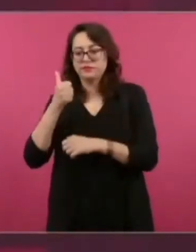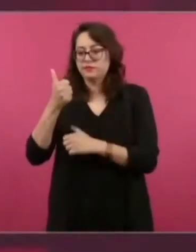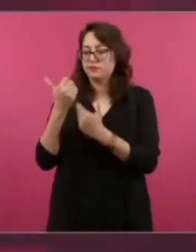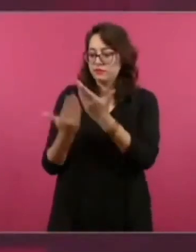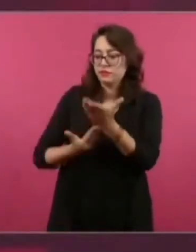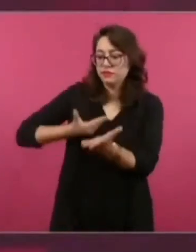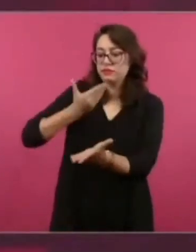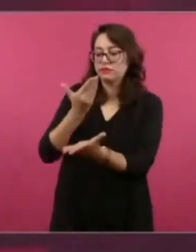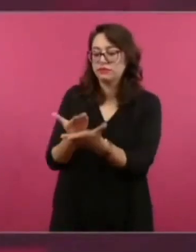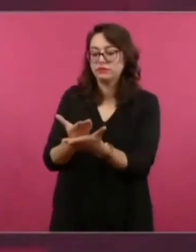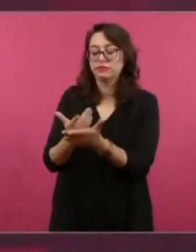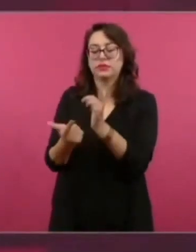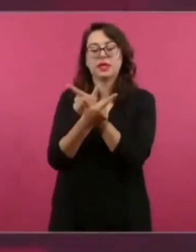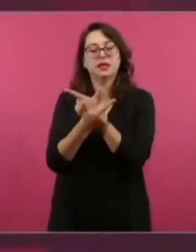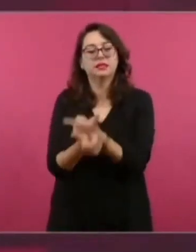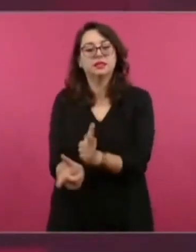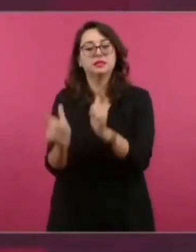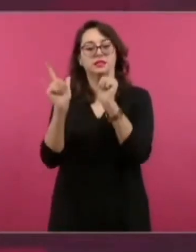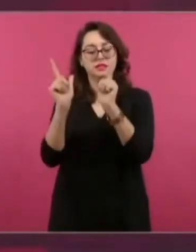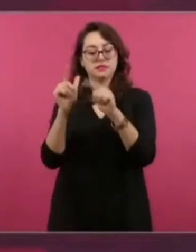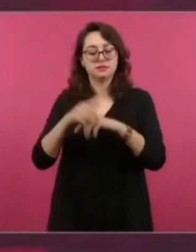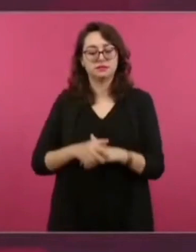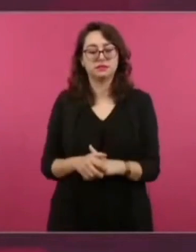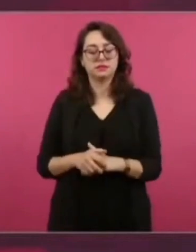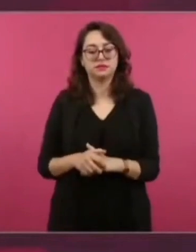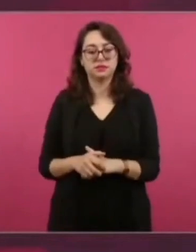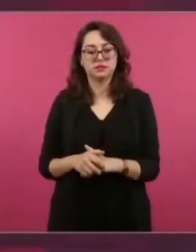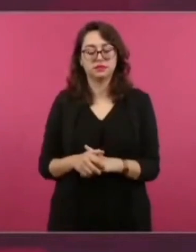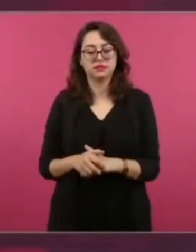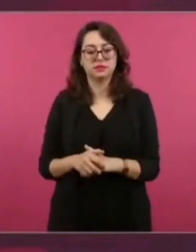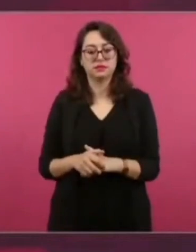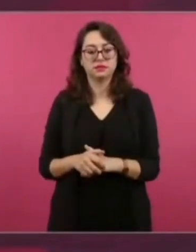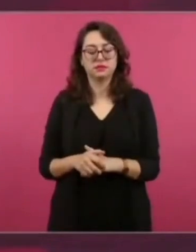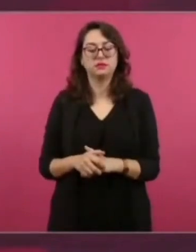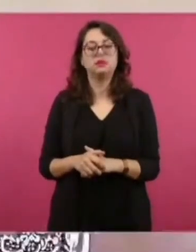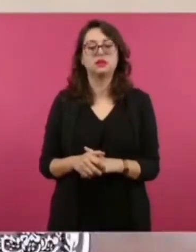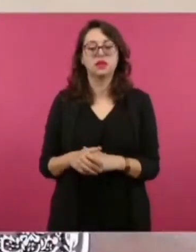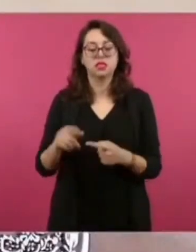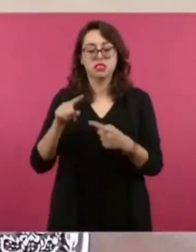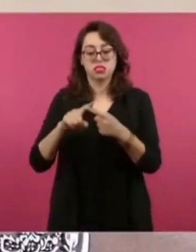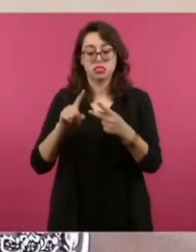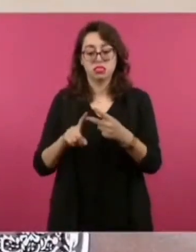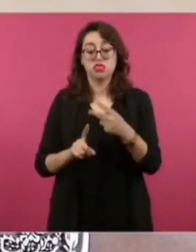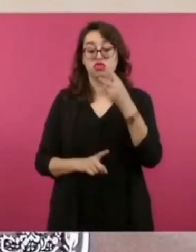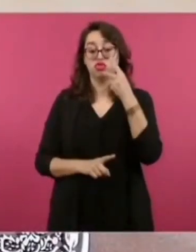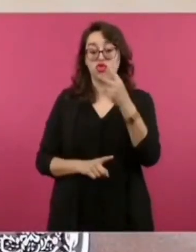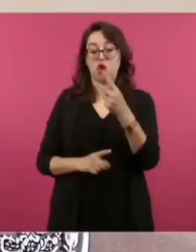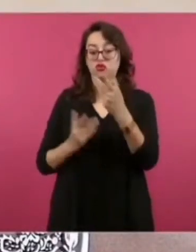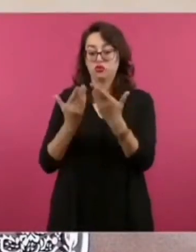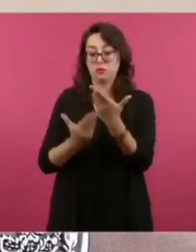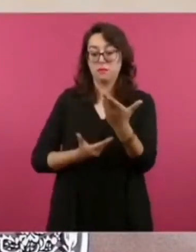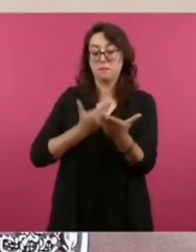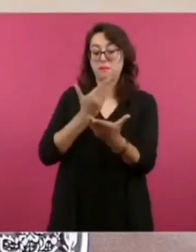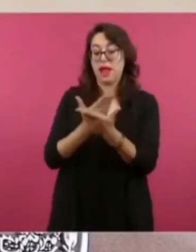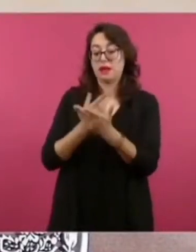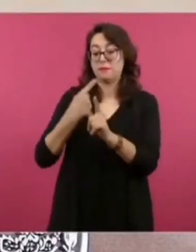Hay como 2 planes, y agregaría uno